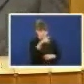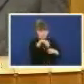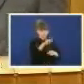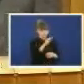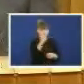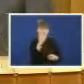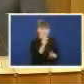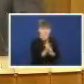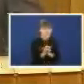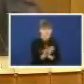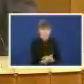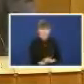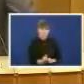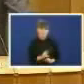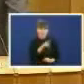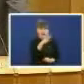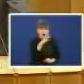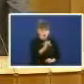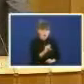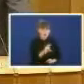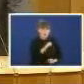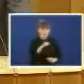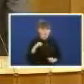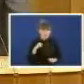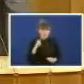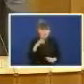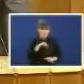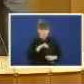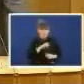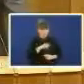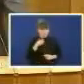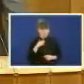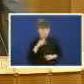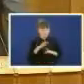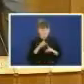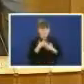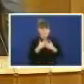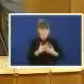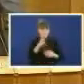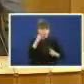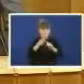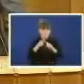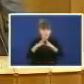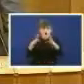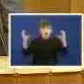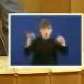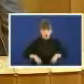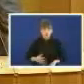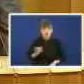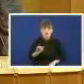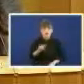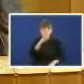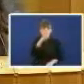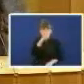que ahora se ten autonomía coraxe política e vontade para chegar a acordos que vostedes sabe ben que é o que queren os galegos e